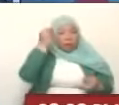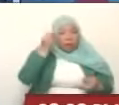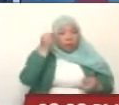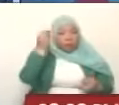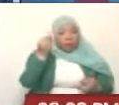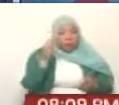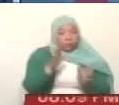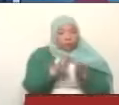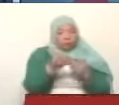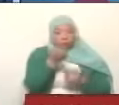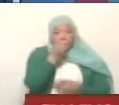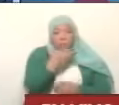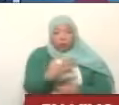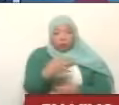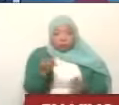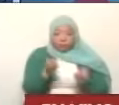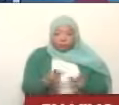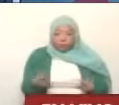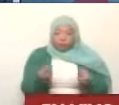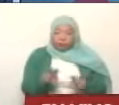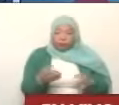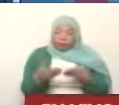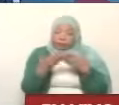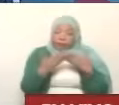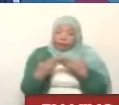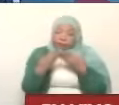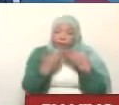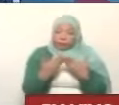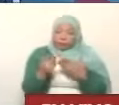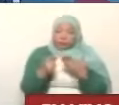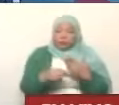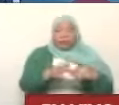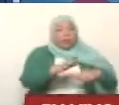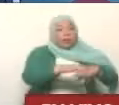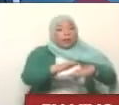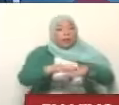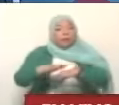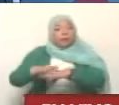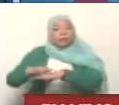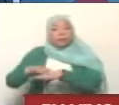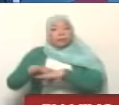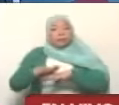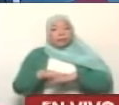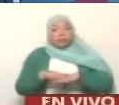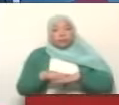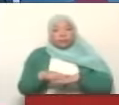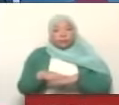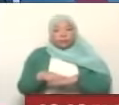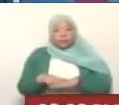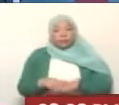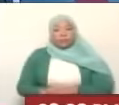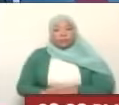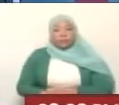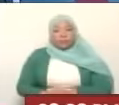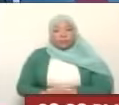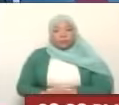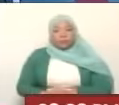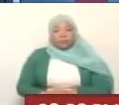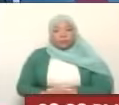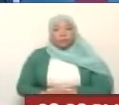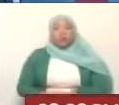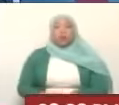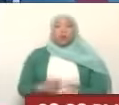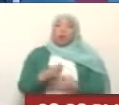esto es un documento bueno para que lo estudien, para difundirlo. Yo le diría, porque